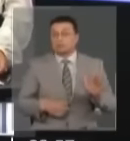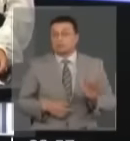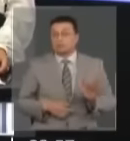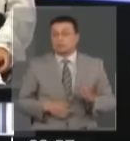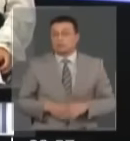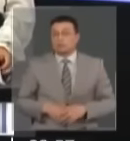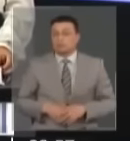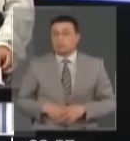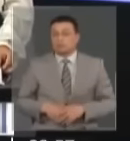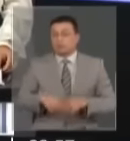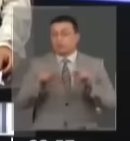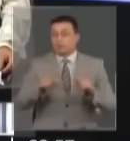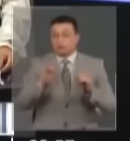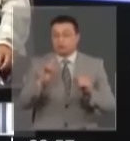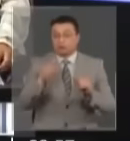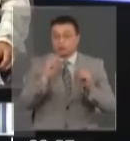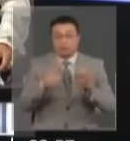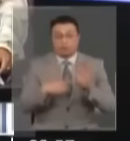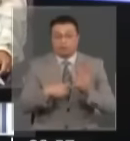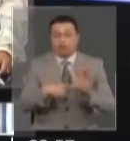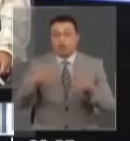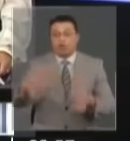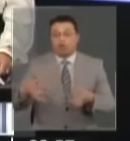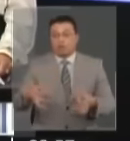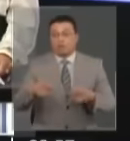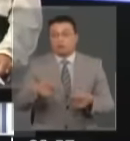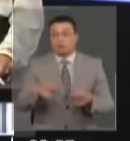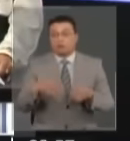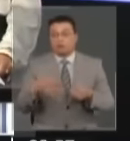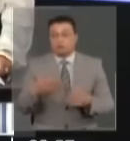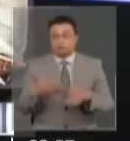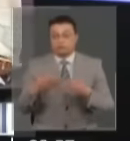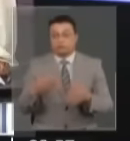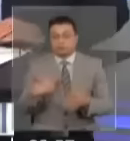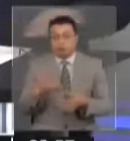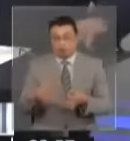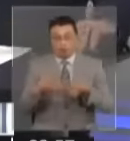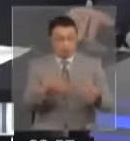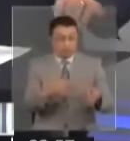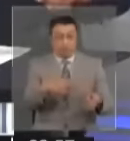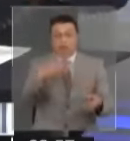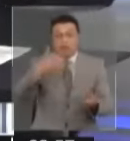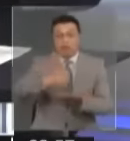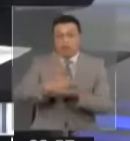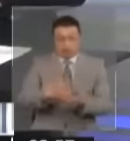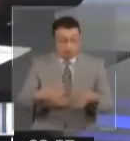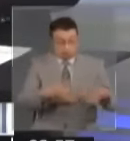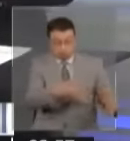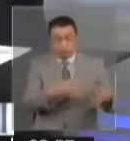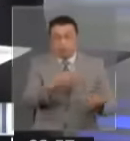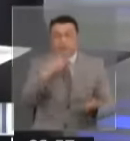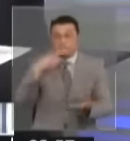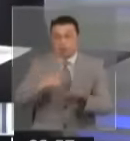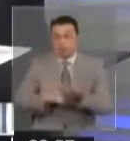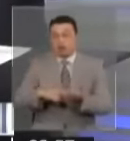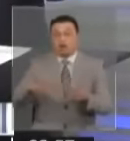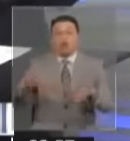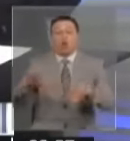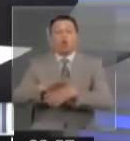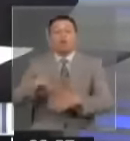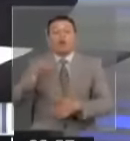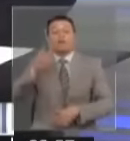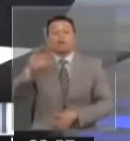que pudiéramos dar cuenta del documento que te entregué, por favor. Me ha tocado entregar el documento al alcalde, le tengo una carta acá de la Junta de